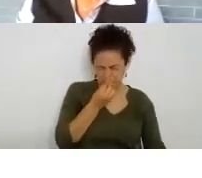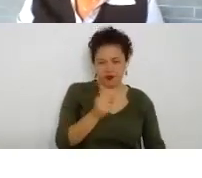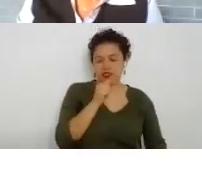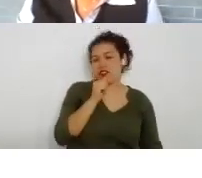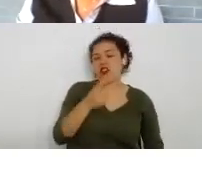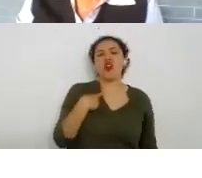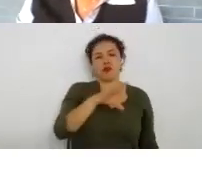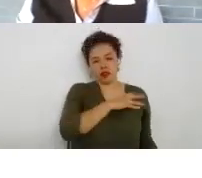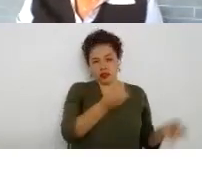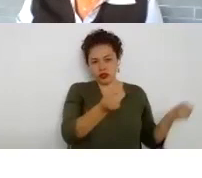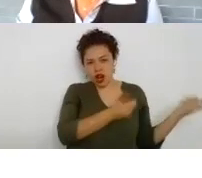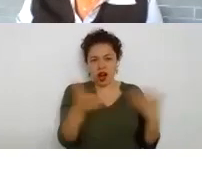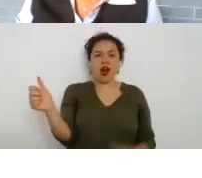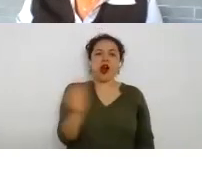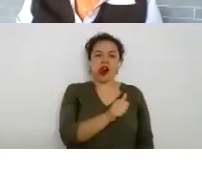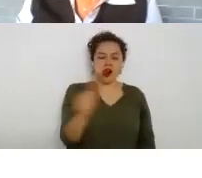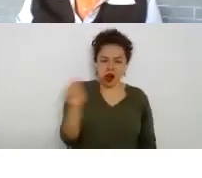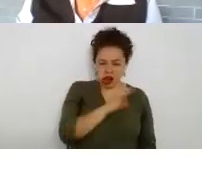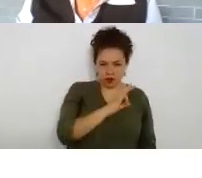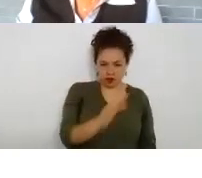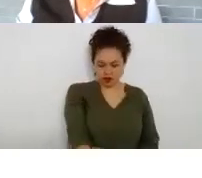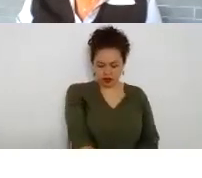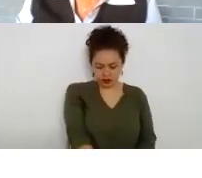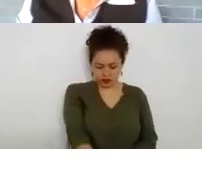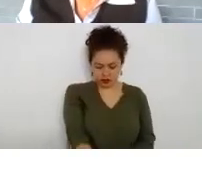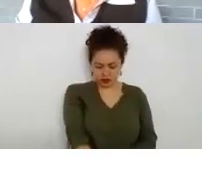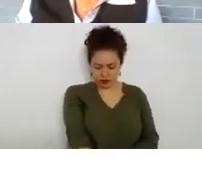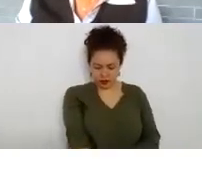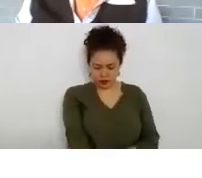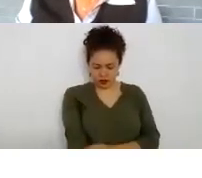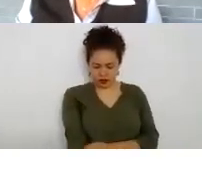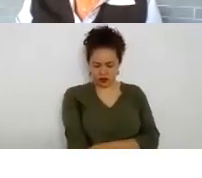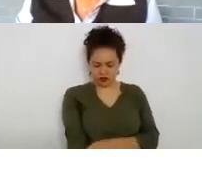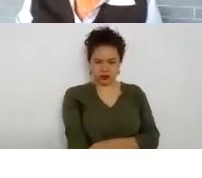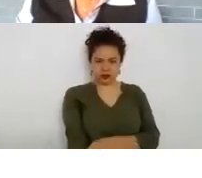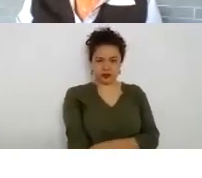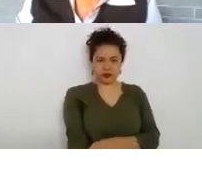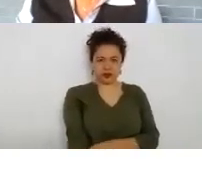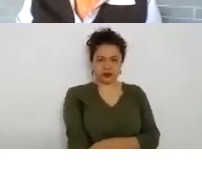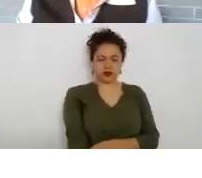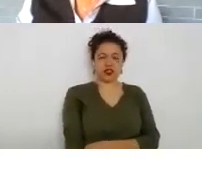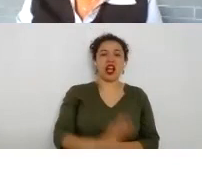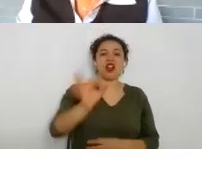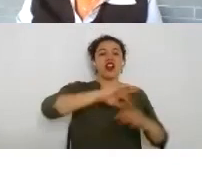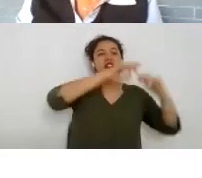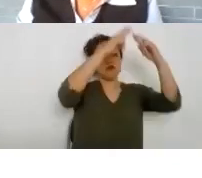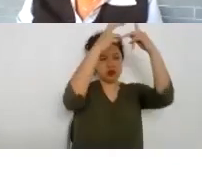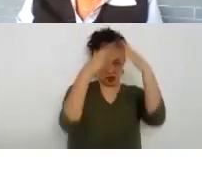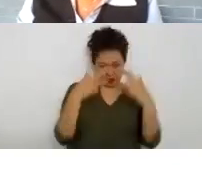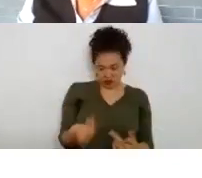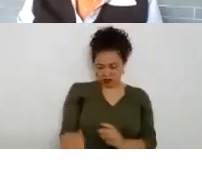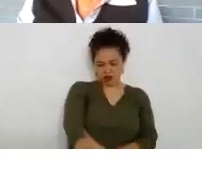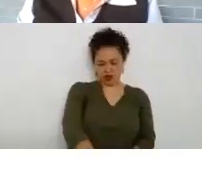o podría desplazarme con la víctima. ¿Bien? Puede ser un incendio, algún derrumbe o inclusive a lo mejor se